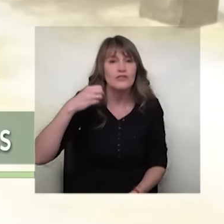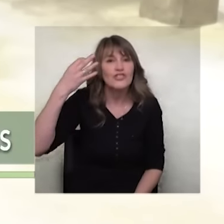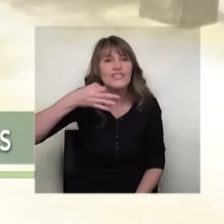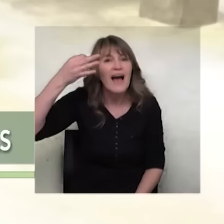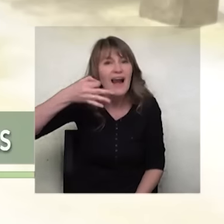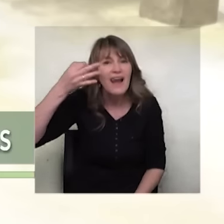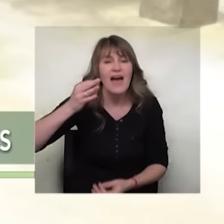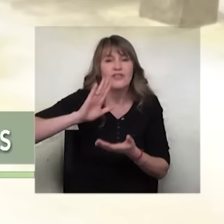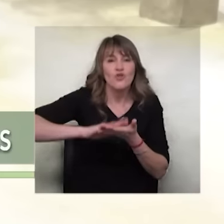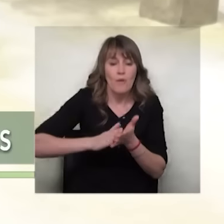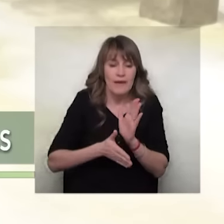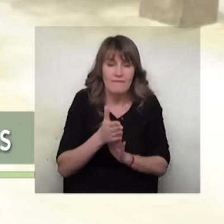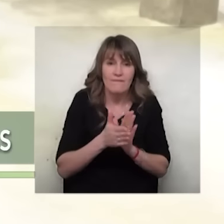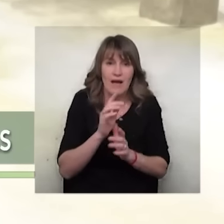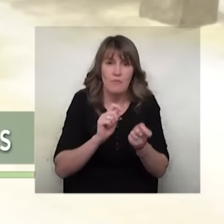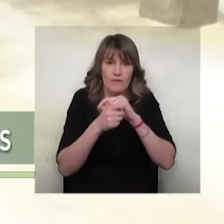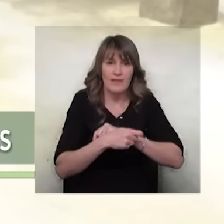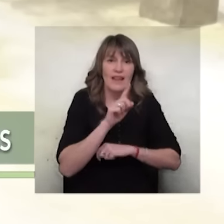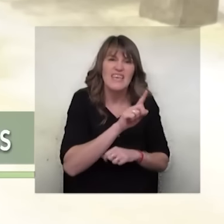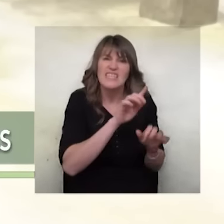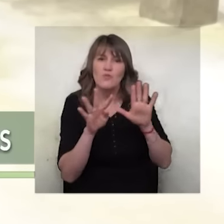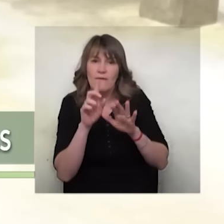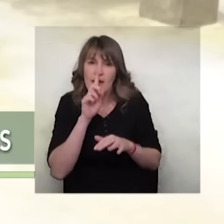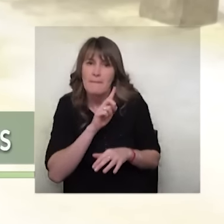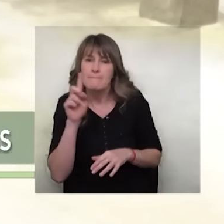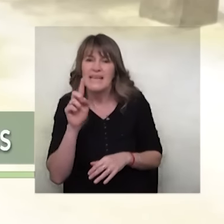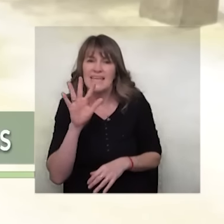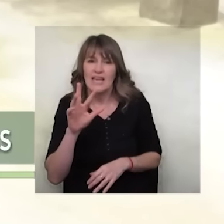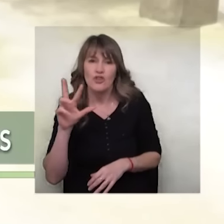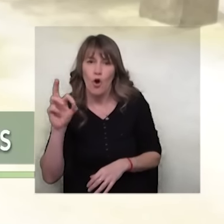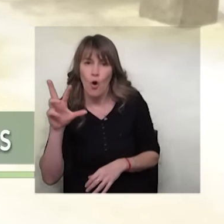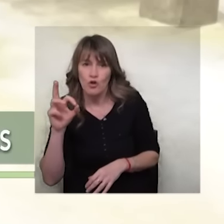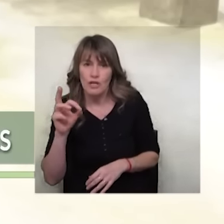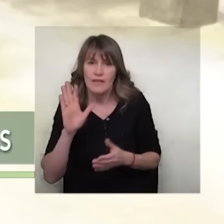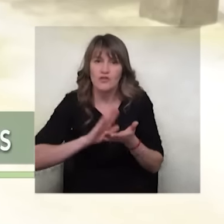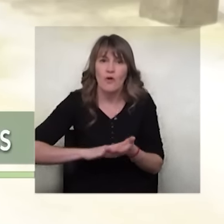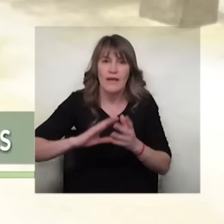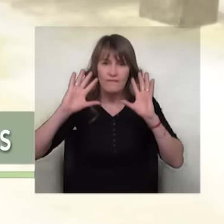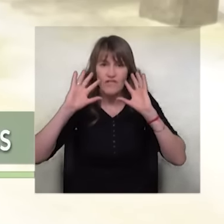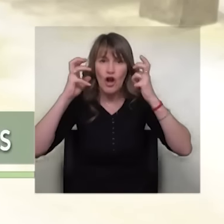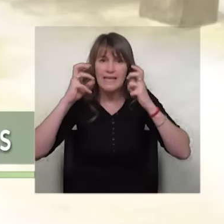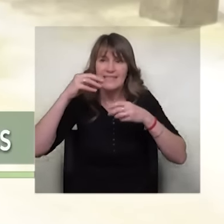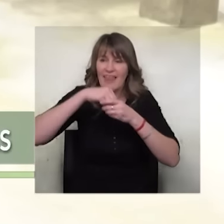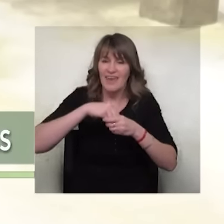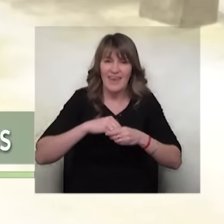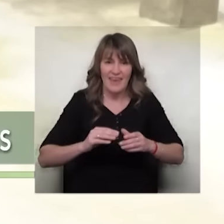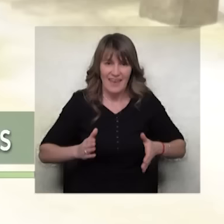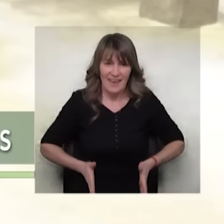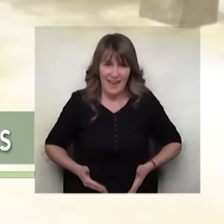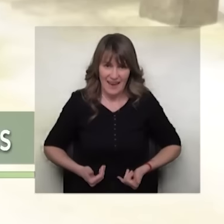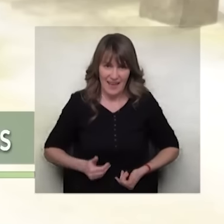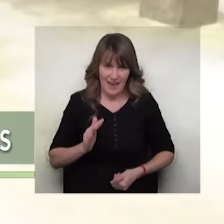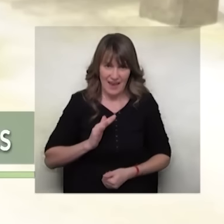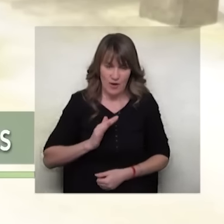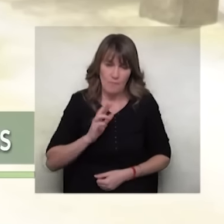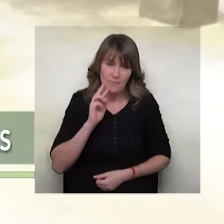las posibles modificaciones a la ley 19580 la ley de violencia basada en género van a estar presentes en esta charla informativa la